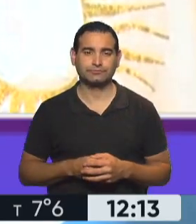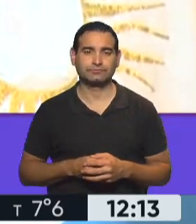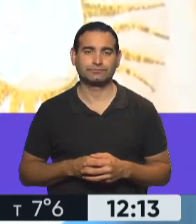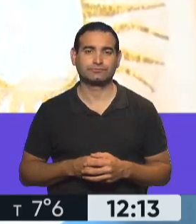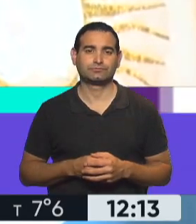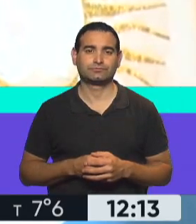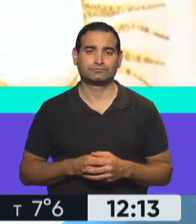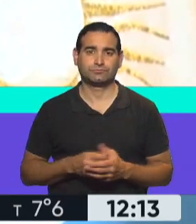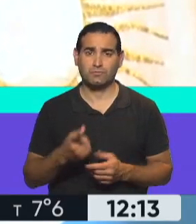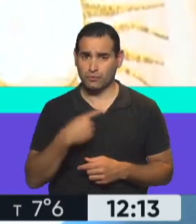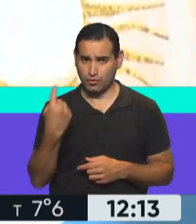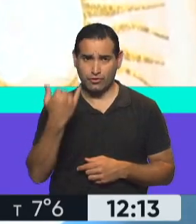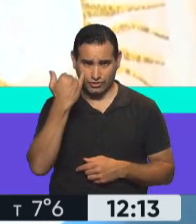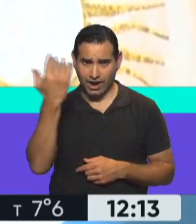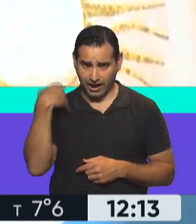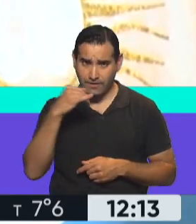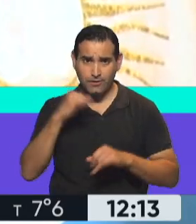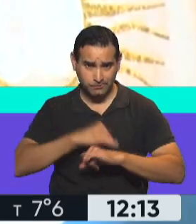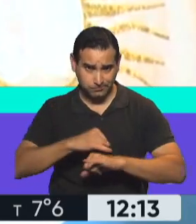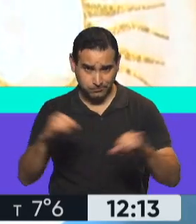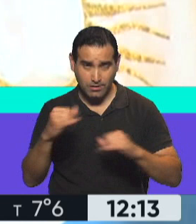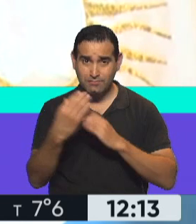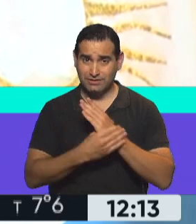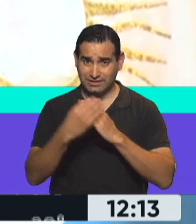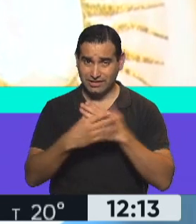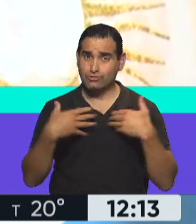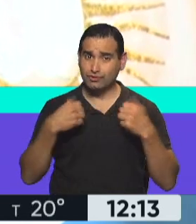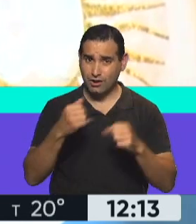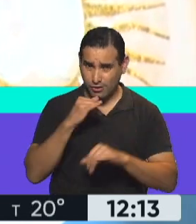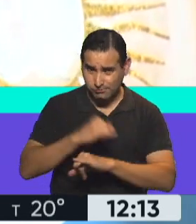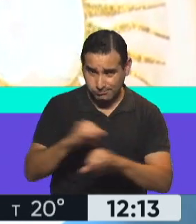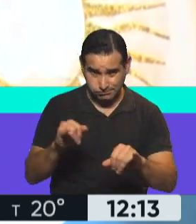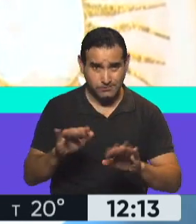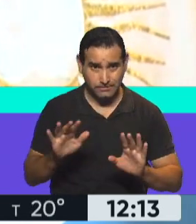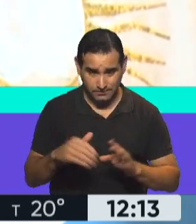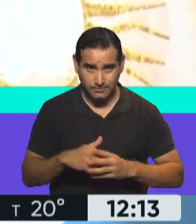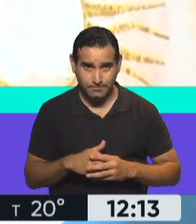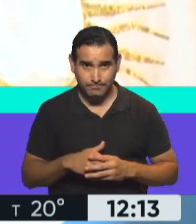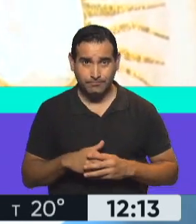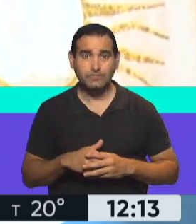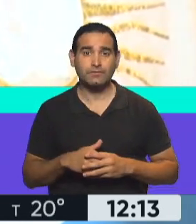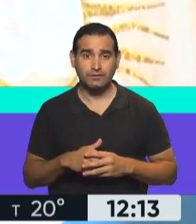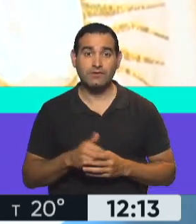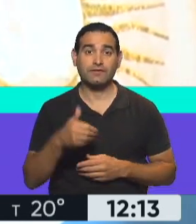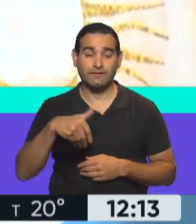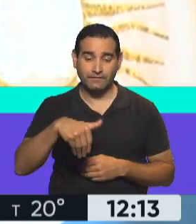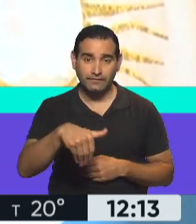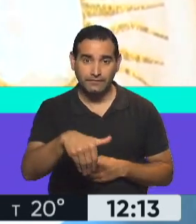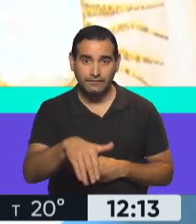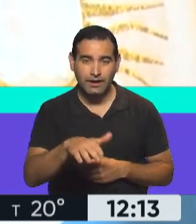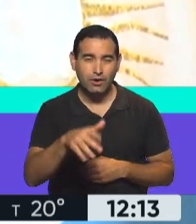Nosotros lo habíamos dicho, lo había anticipado nuestro Ministerio de Salud, que cuando nos aproximáramos